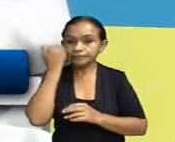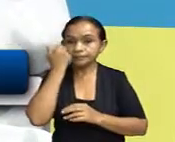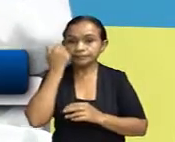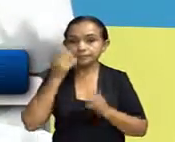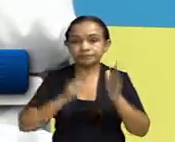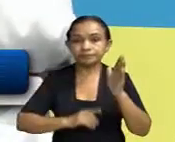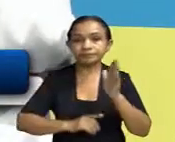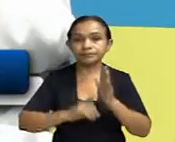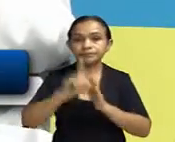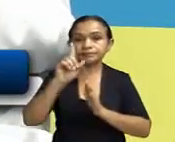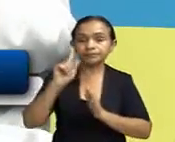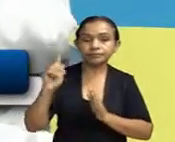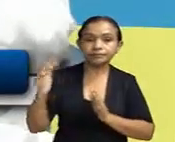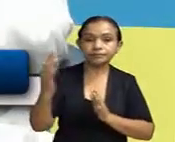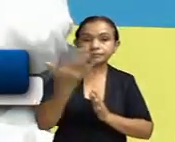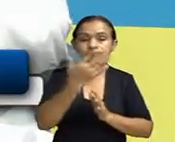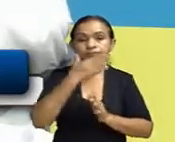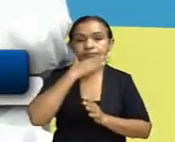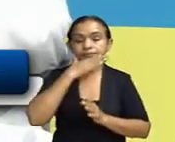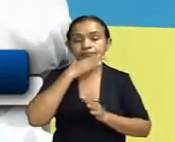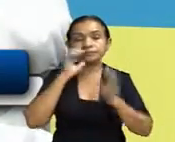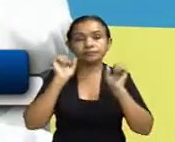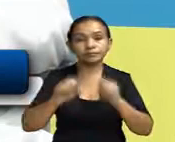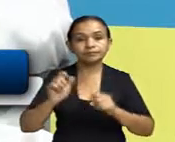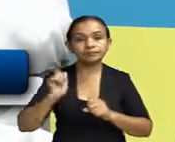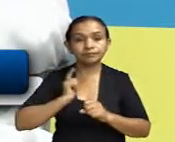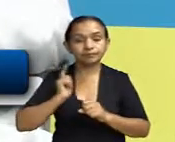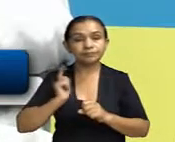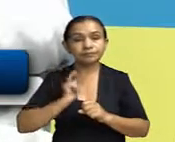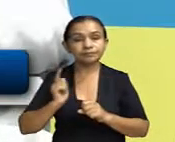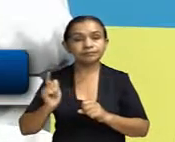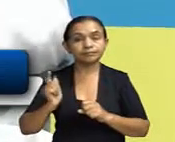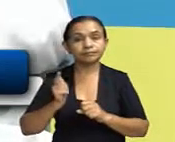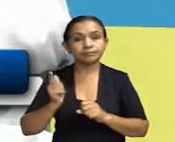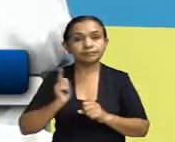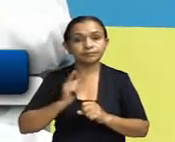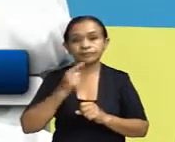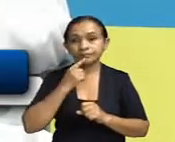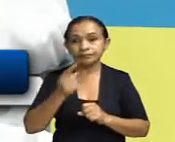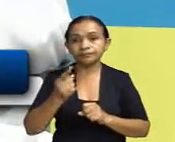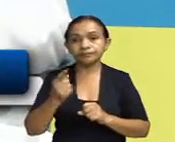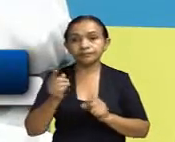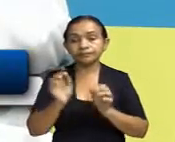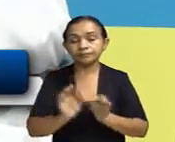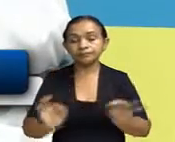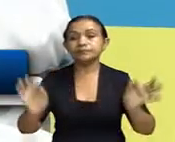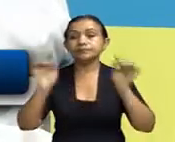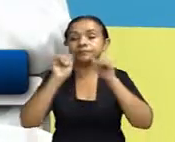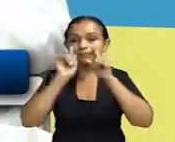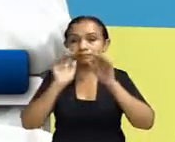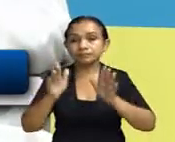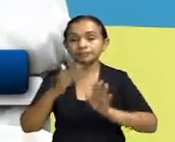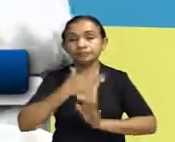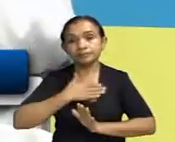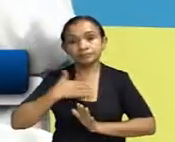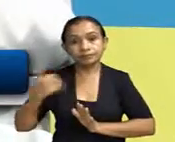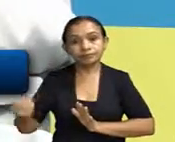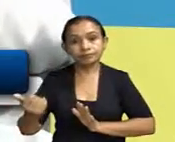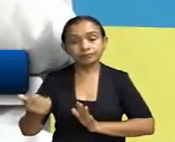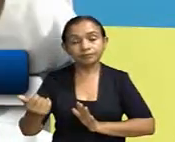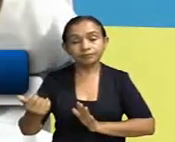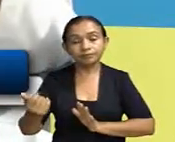progresión de todas las complicaciones que nos puedan conllevar. Entonces, pues, como tú mencionas, fundamentalmente la prevención, y que